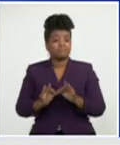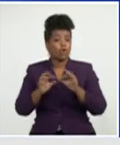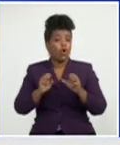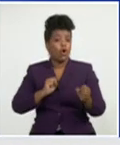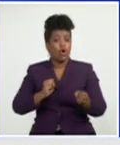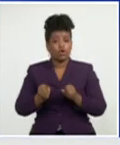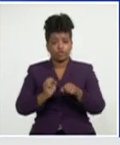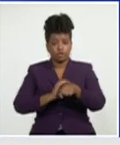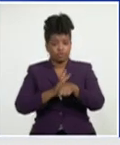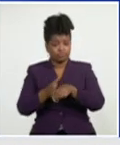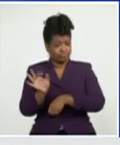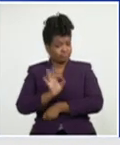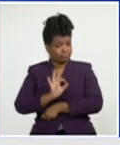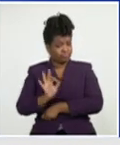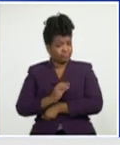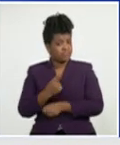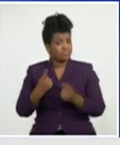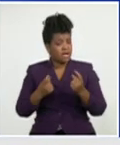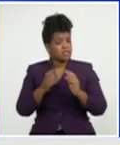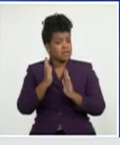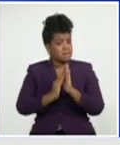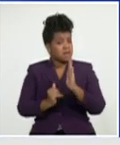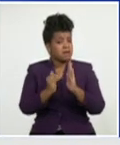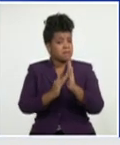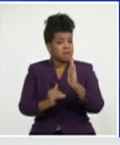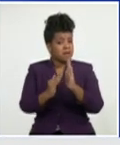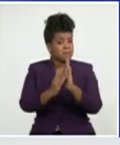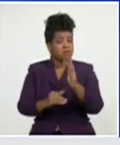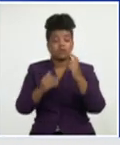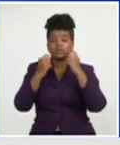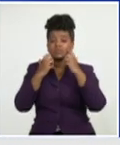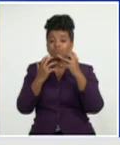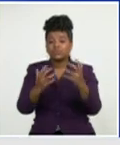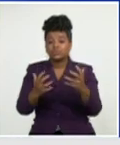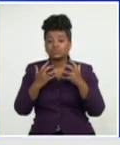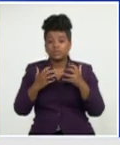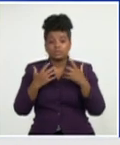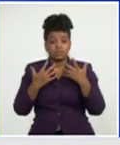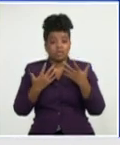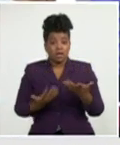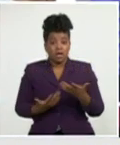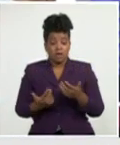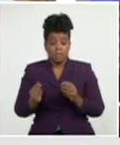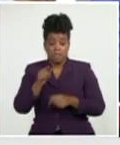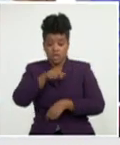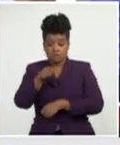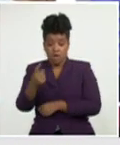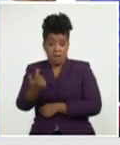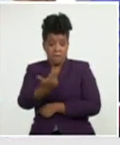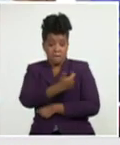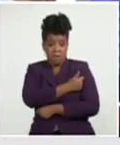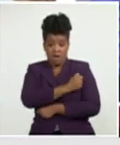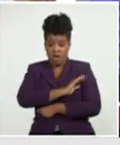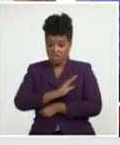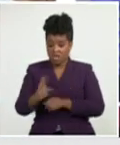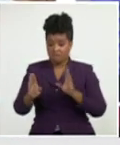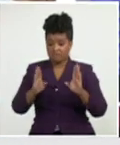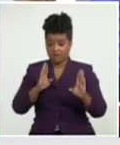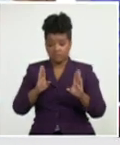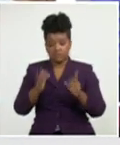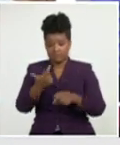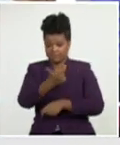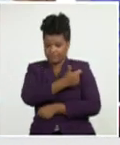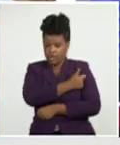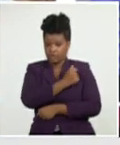todavía llevará unos meses más. Entonces es importante incluso que estando vacunados, estando con esquema completo de vacunación, como